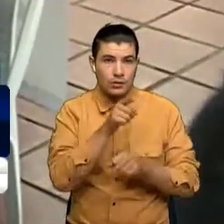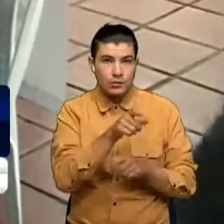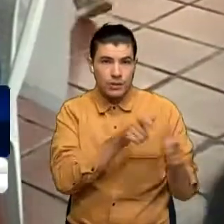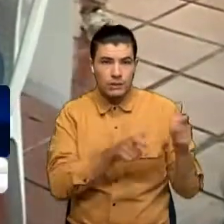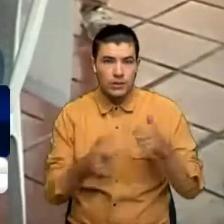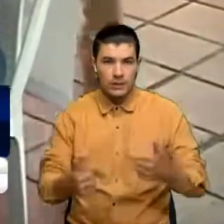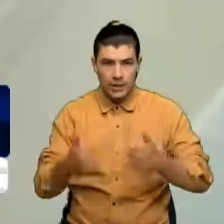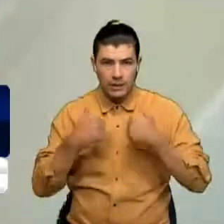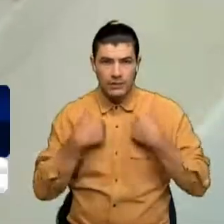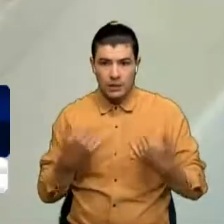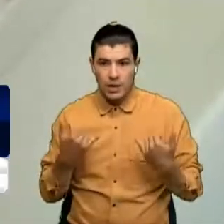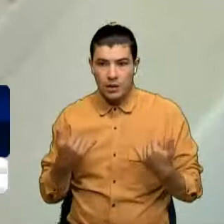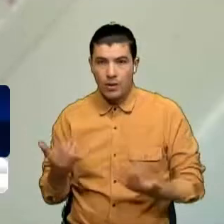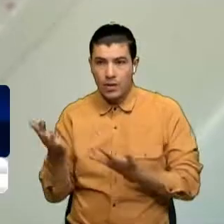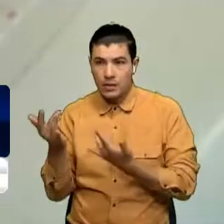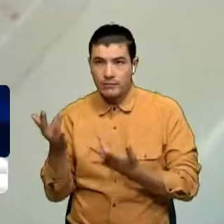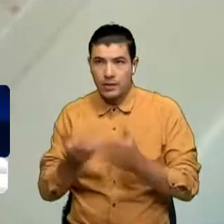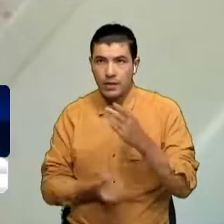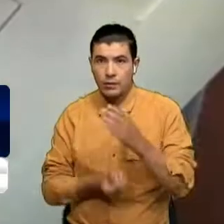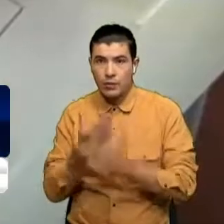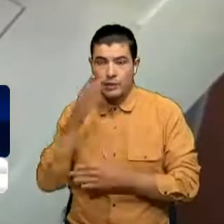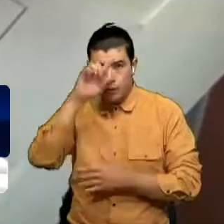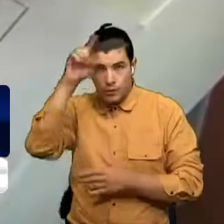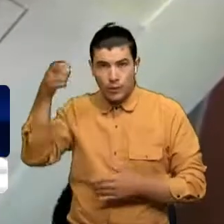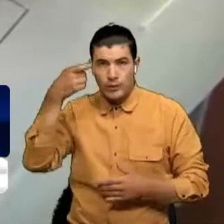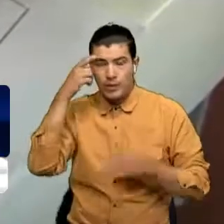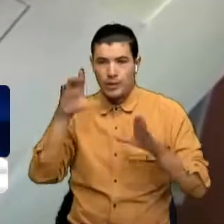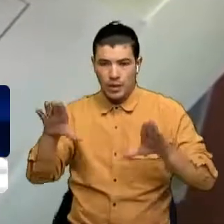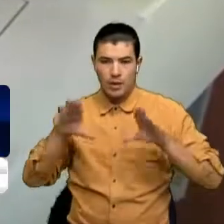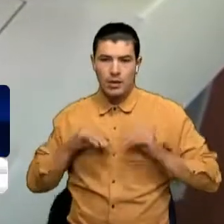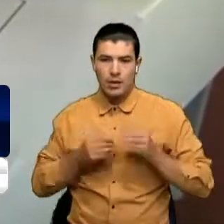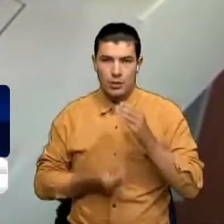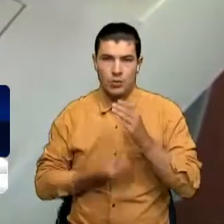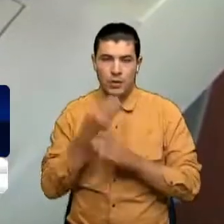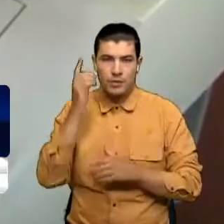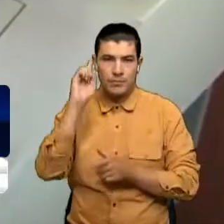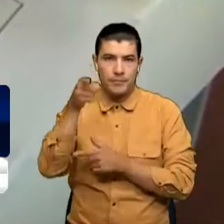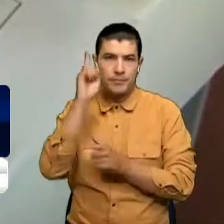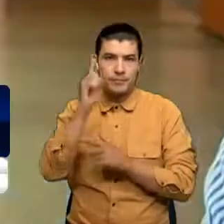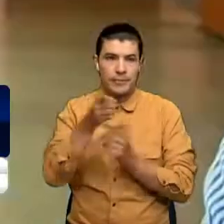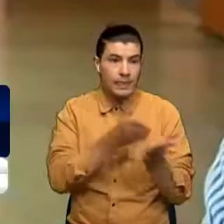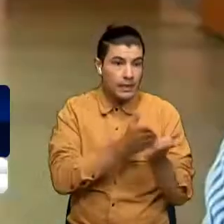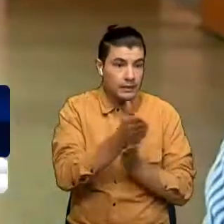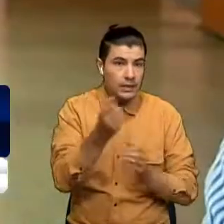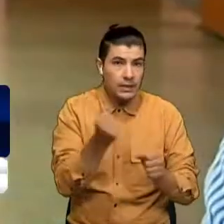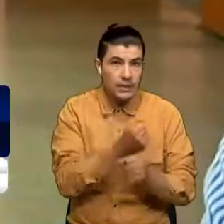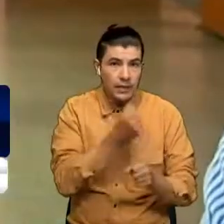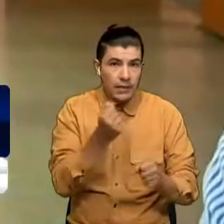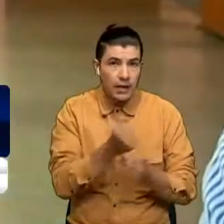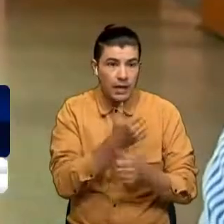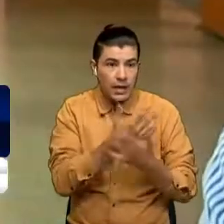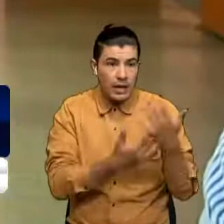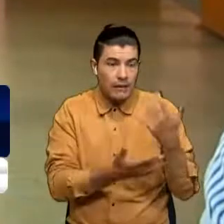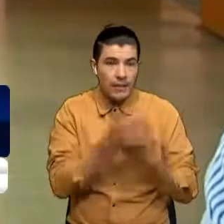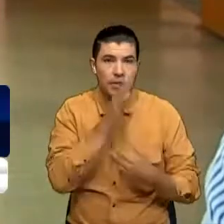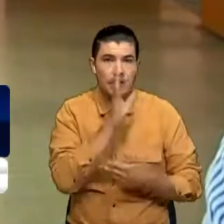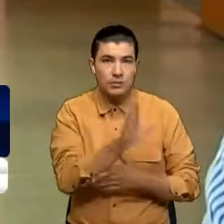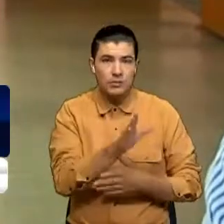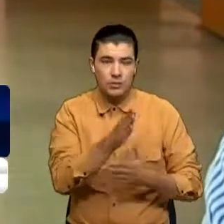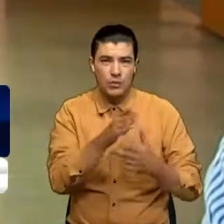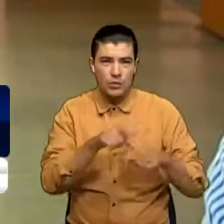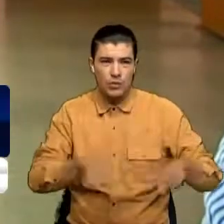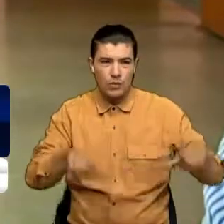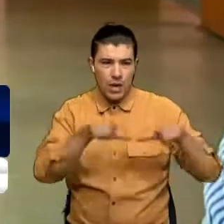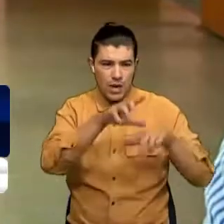vigentes se esperaría que en el nuevo gobierno se adopten nuevas políticas y se seguirá trabajando de la mano del puesto de mando unificado